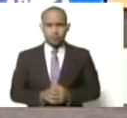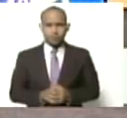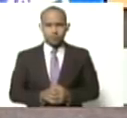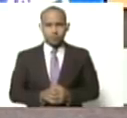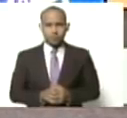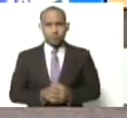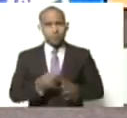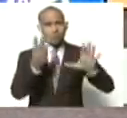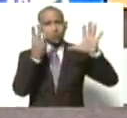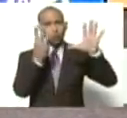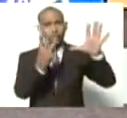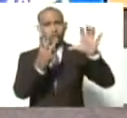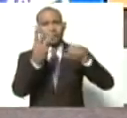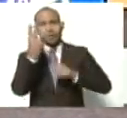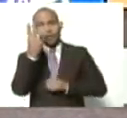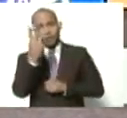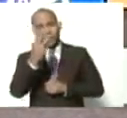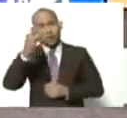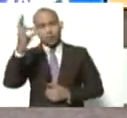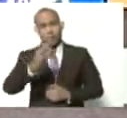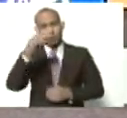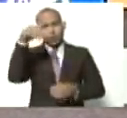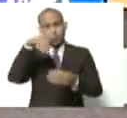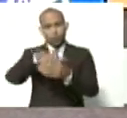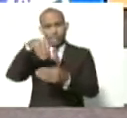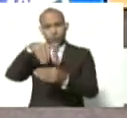con el 83% de los votos?